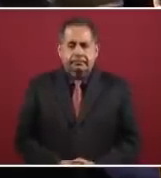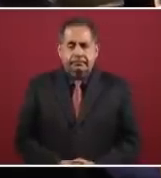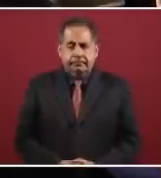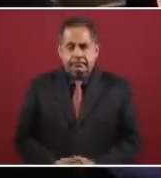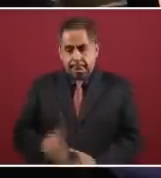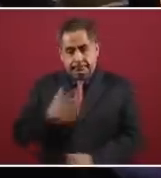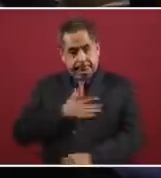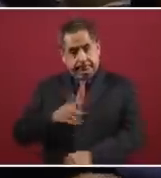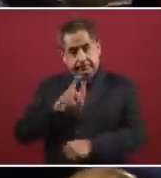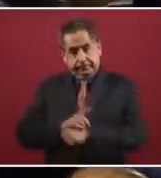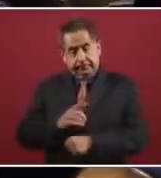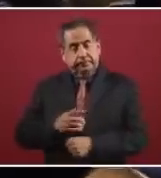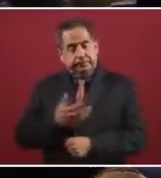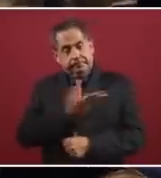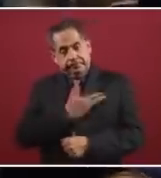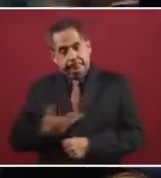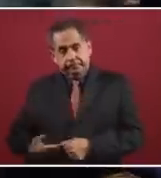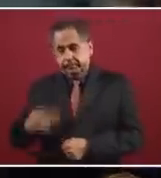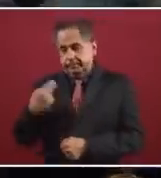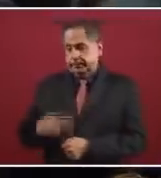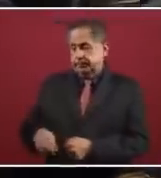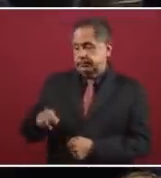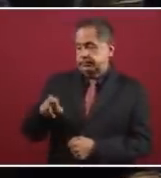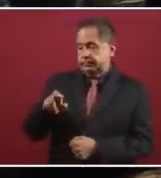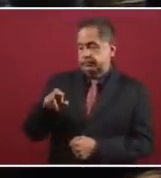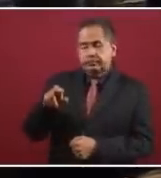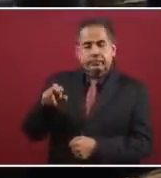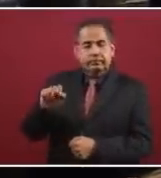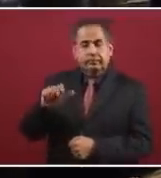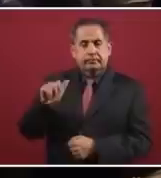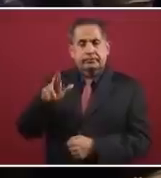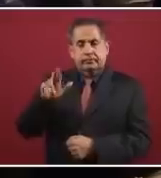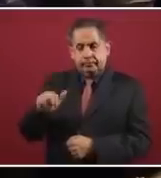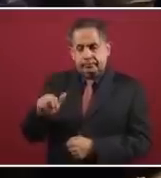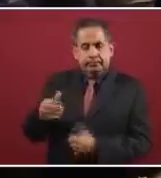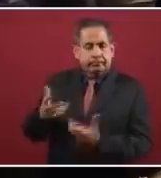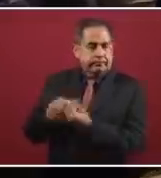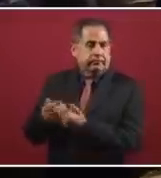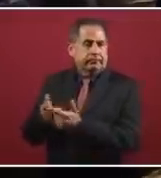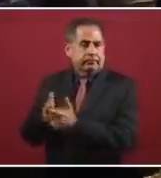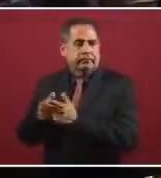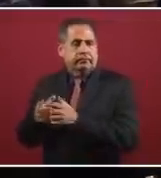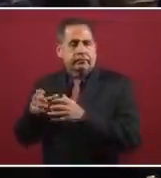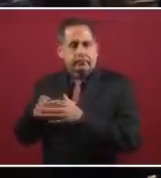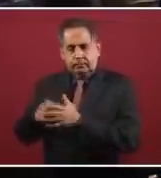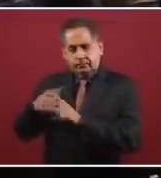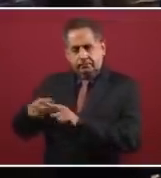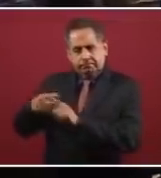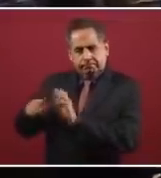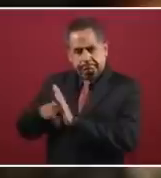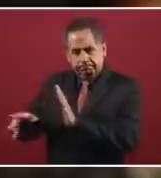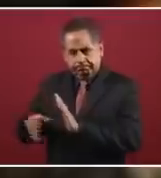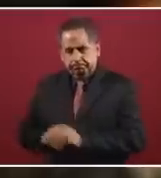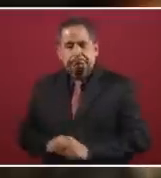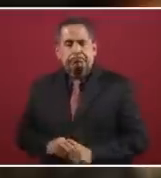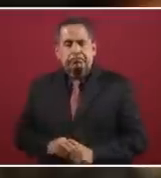Buenos días, presidente. Shaila Rosagel, de Grupo Gili, El Imparcial de Sonora, La Crónica y Frontera de Tijuana.